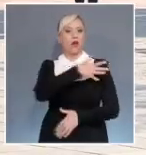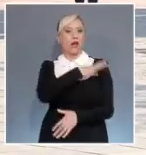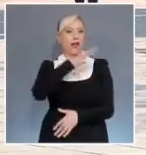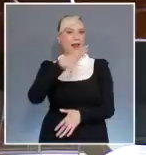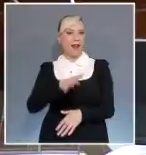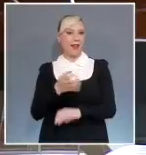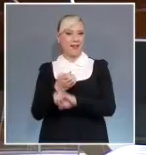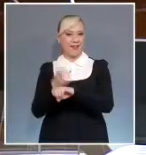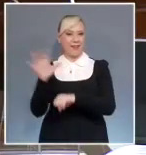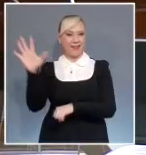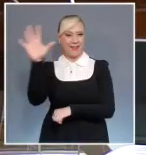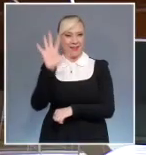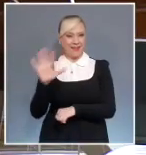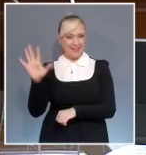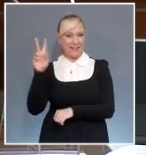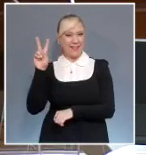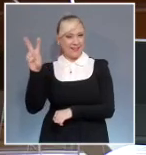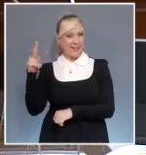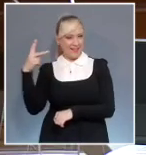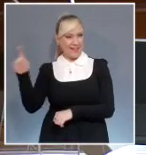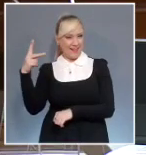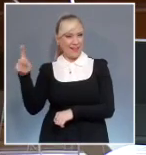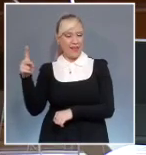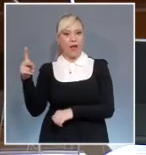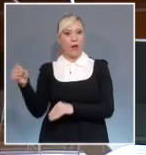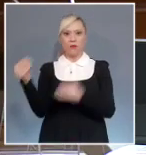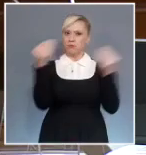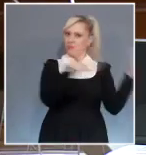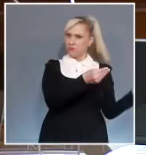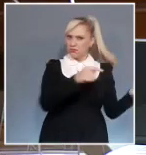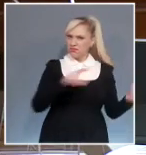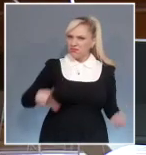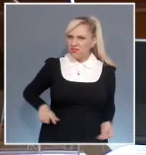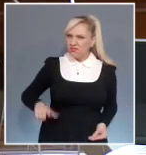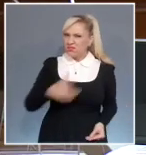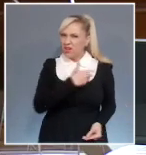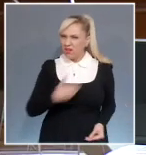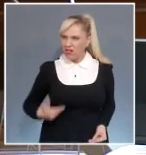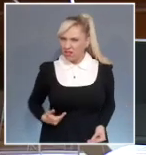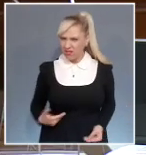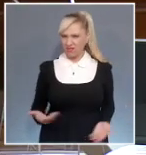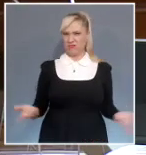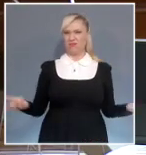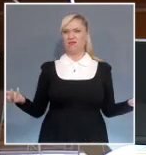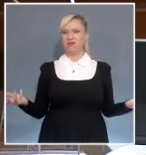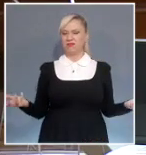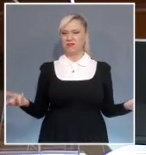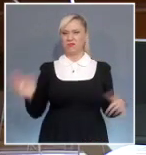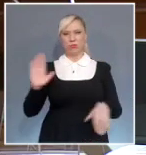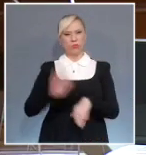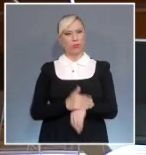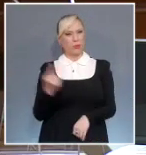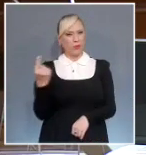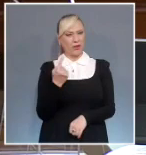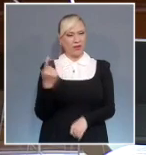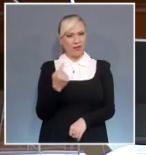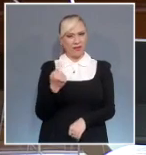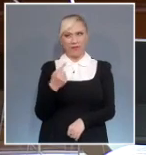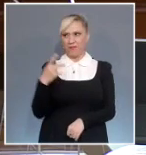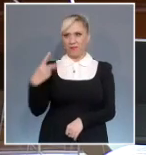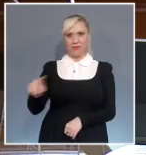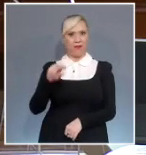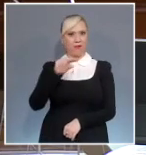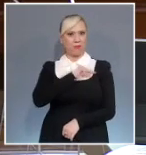local. El hecho de que en una ley local se prevea al Archivo General como una entidad especializada adscrita a